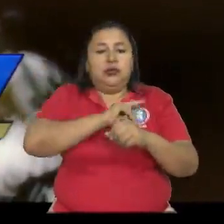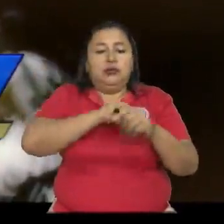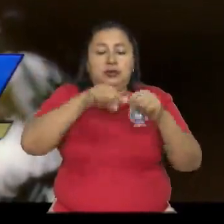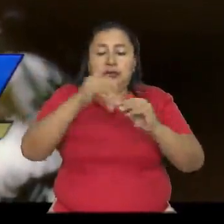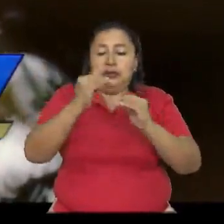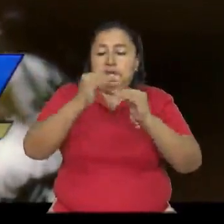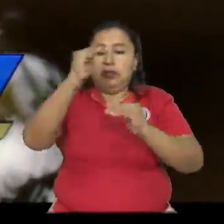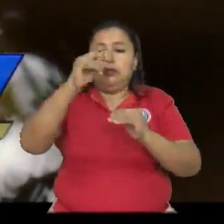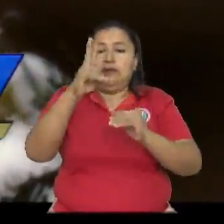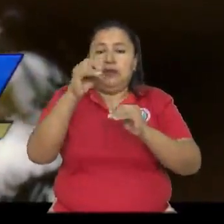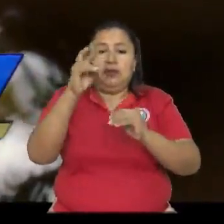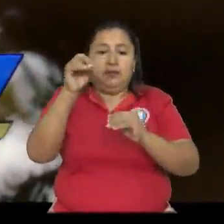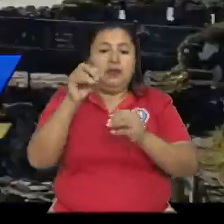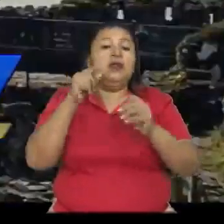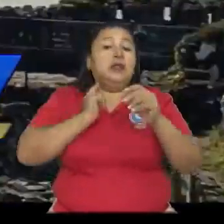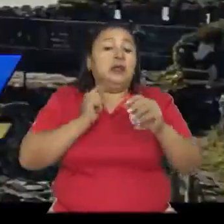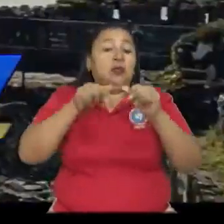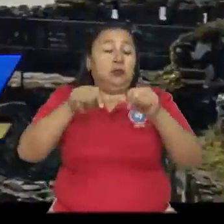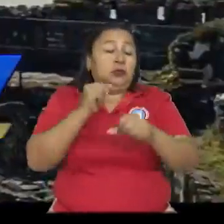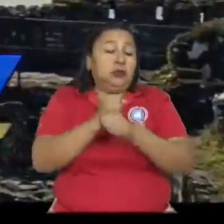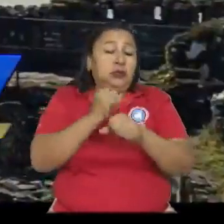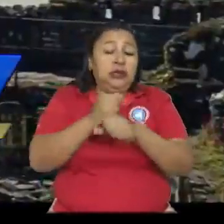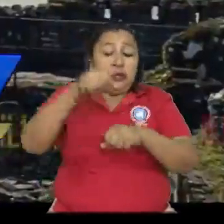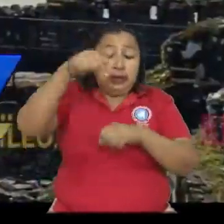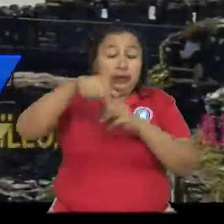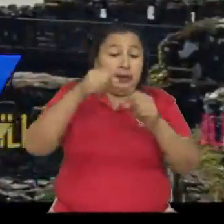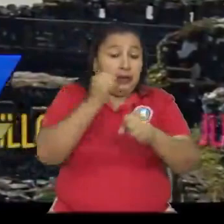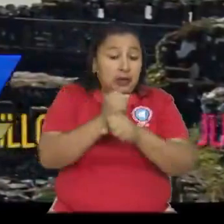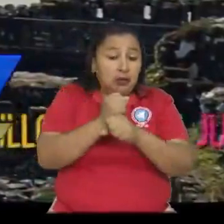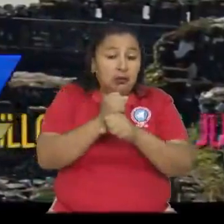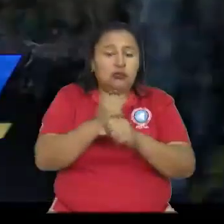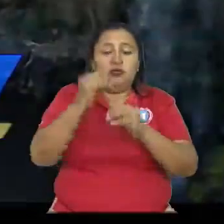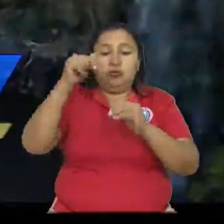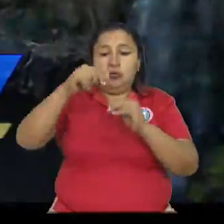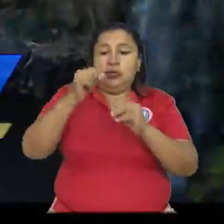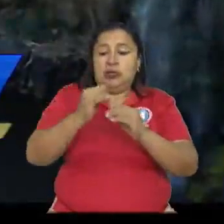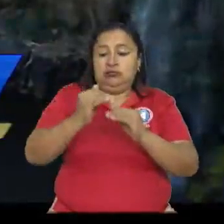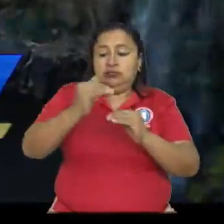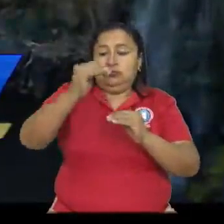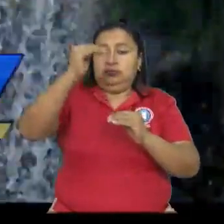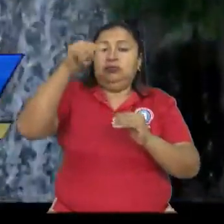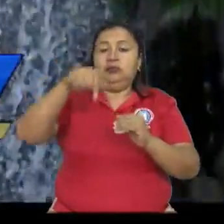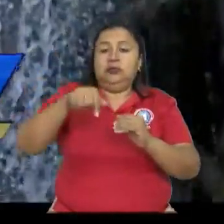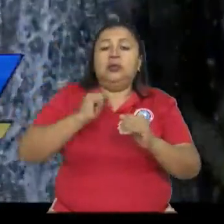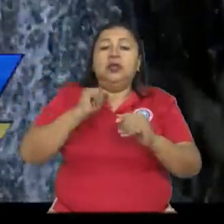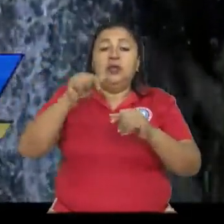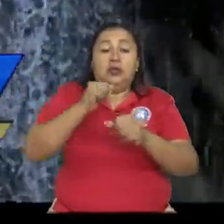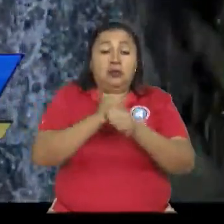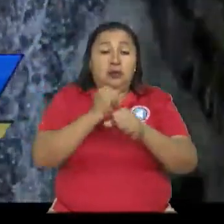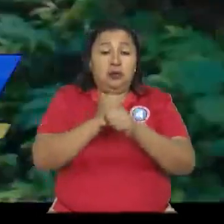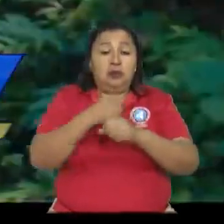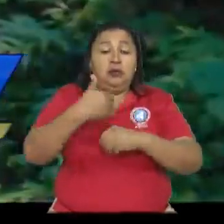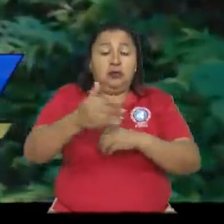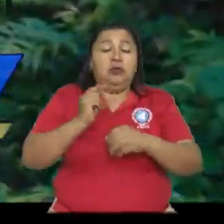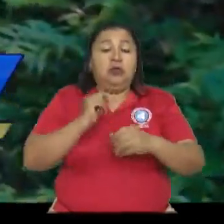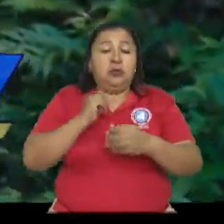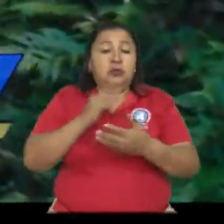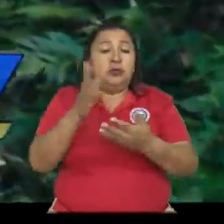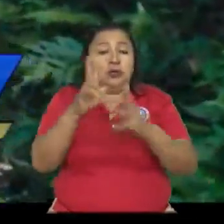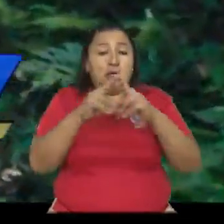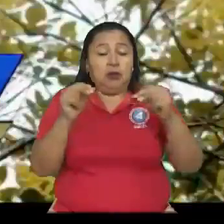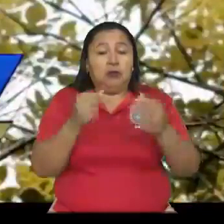este 2020. Es decir, este año será un año de crecimiento en la industria turística de nuestro